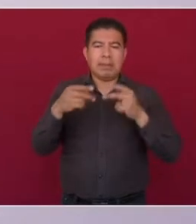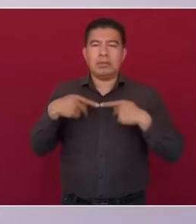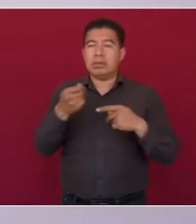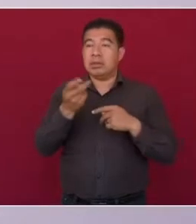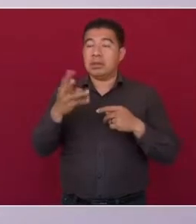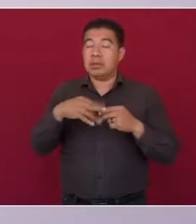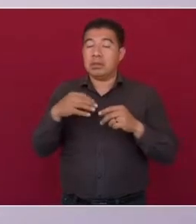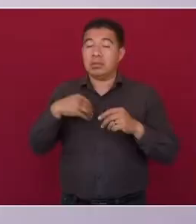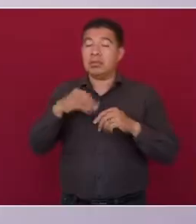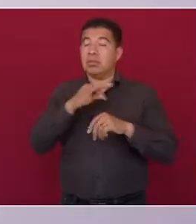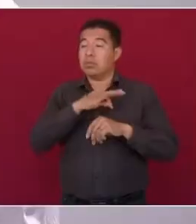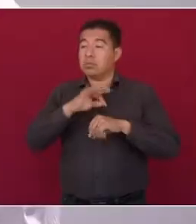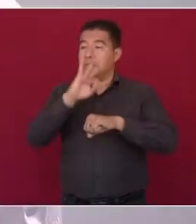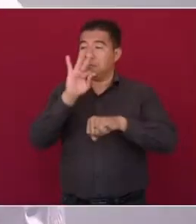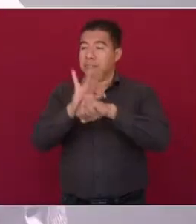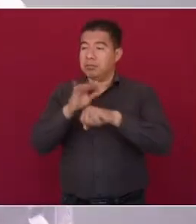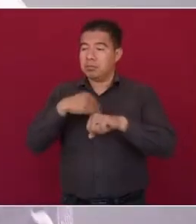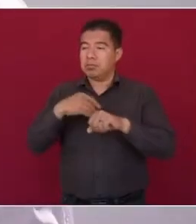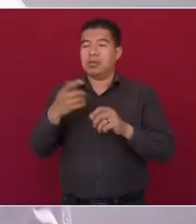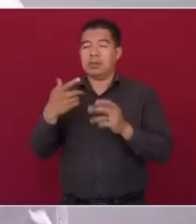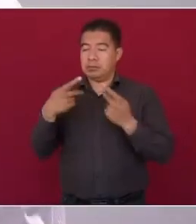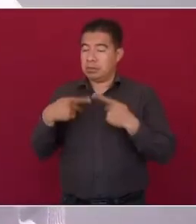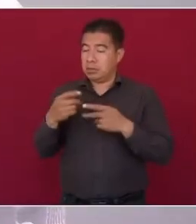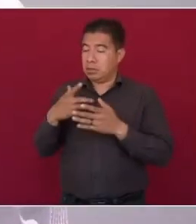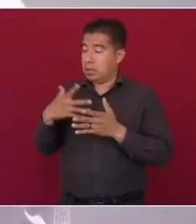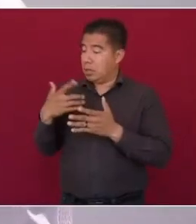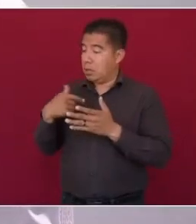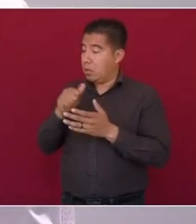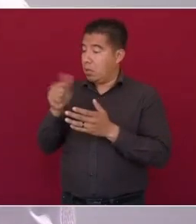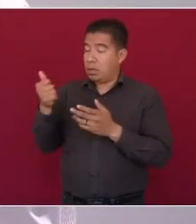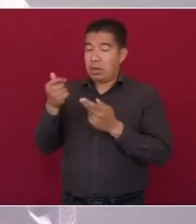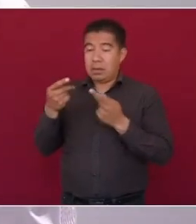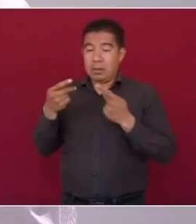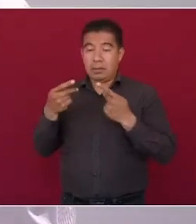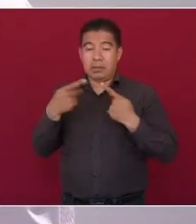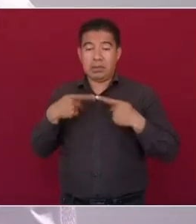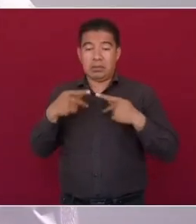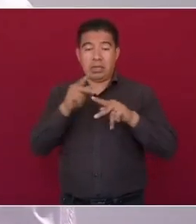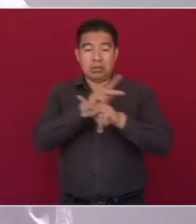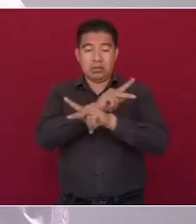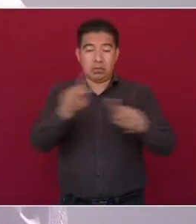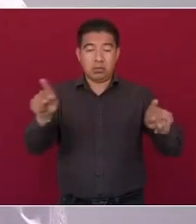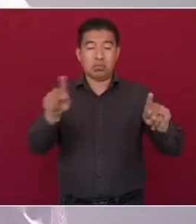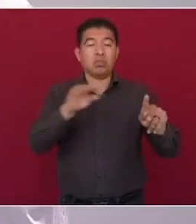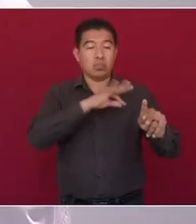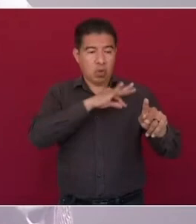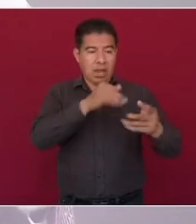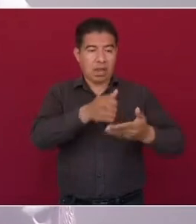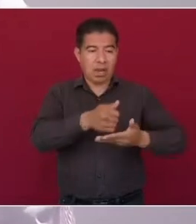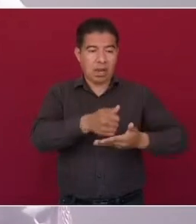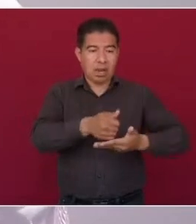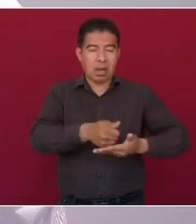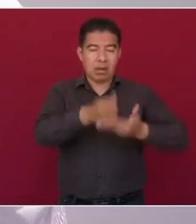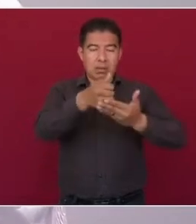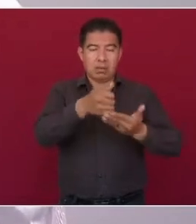la inversión pública, que es importantísima, que se había